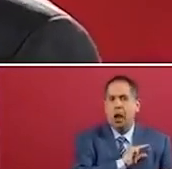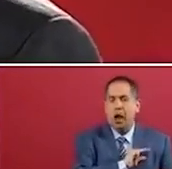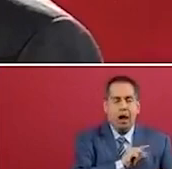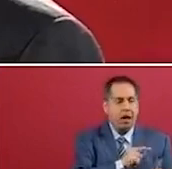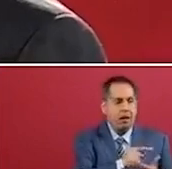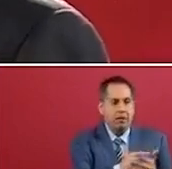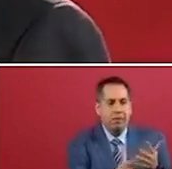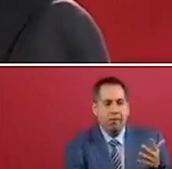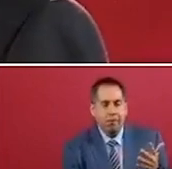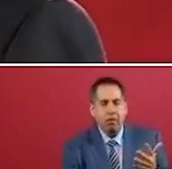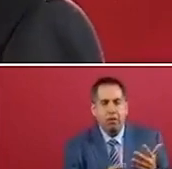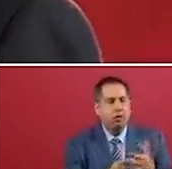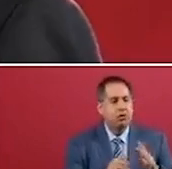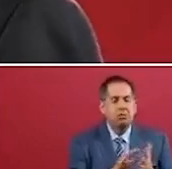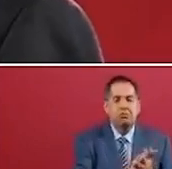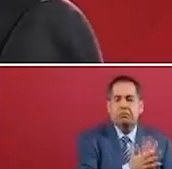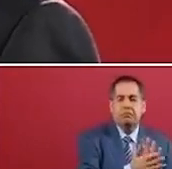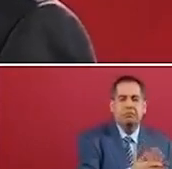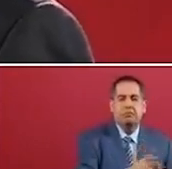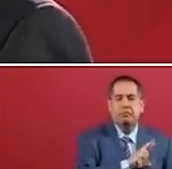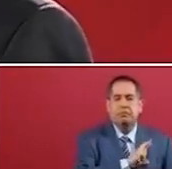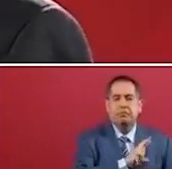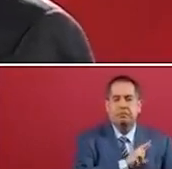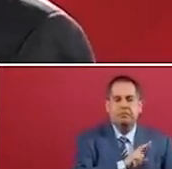este proceso de privatización